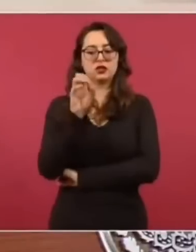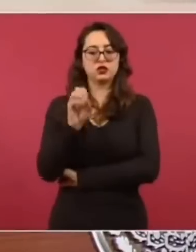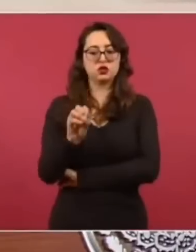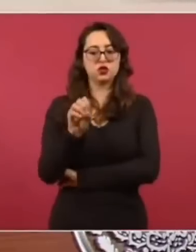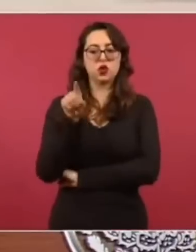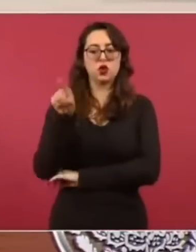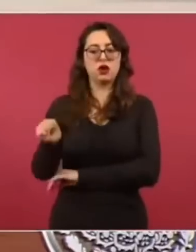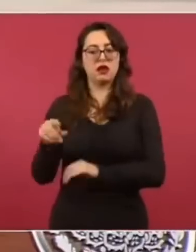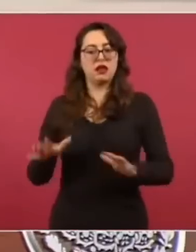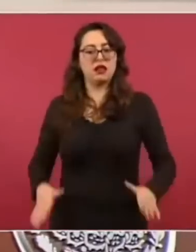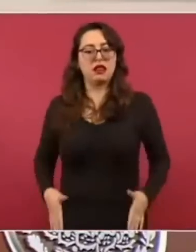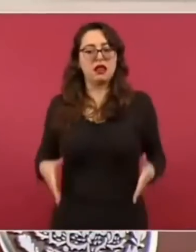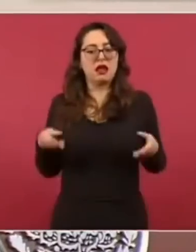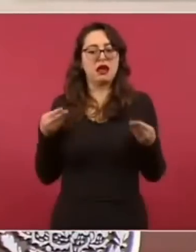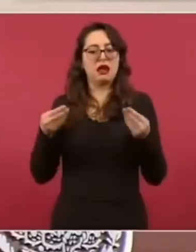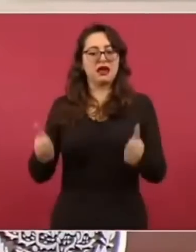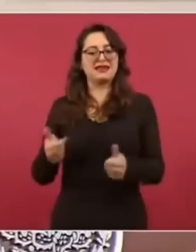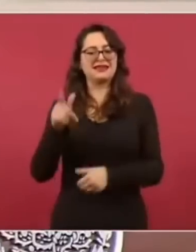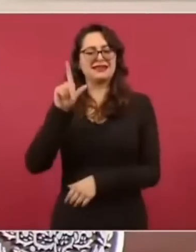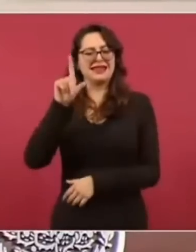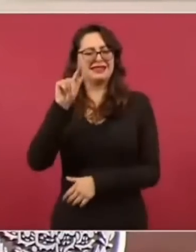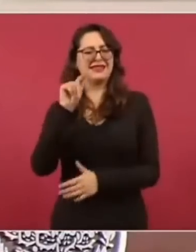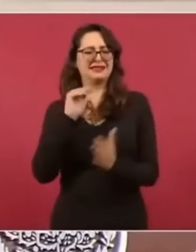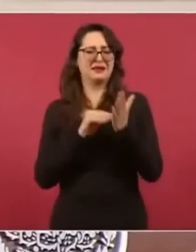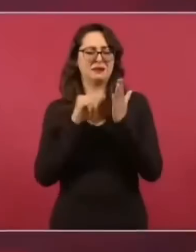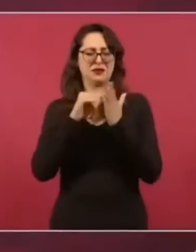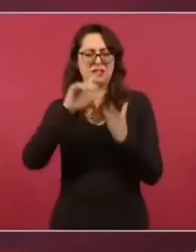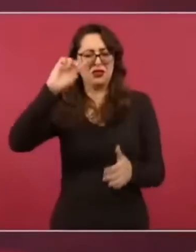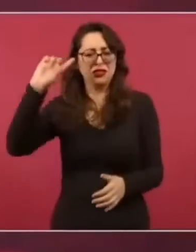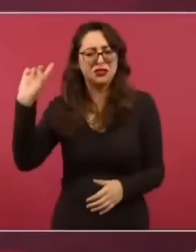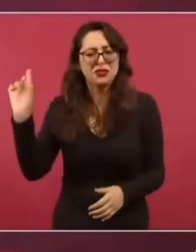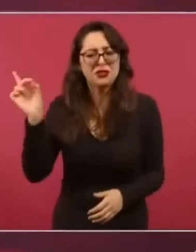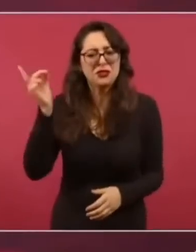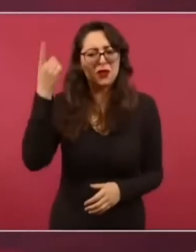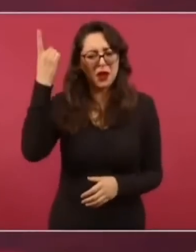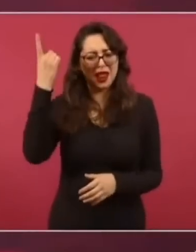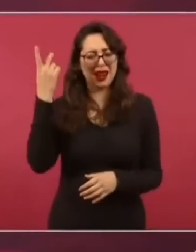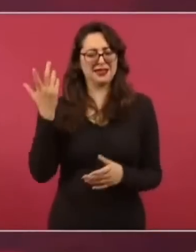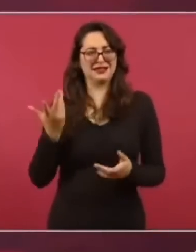había gastado 70 millones de dólares